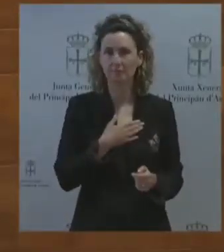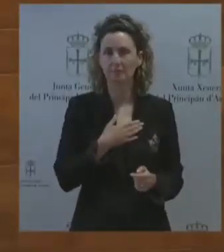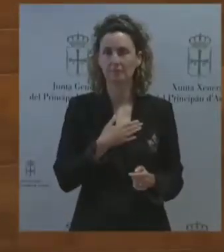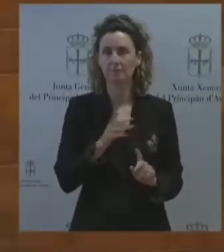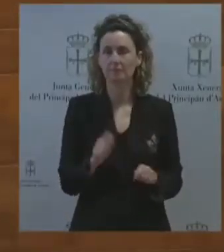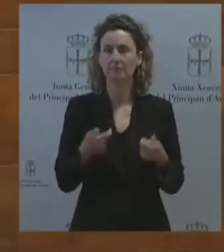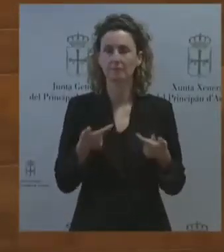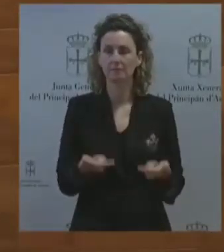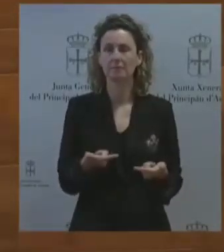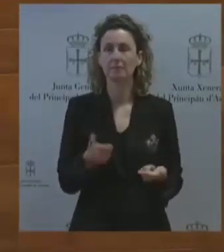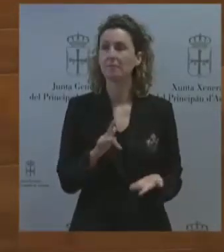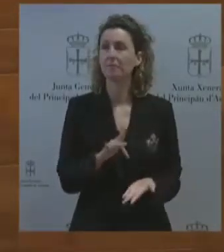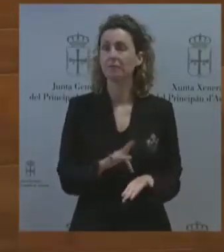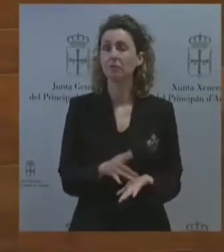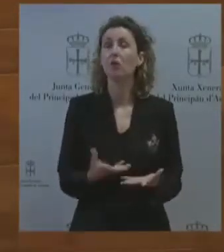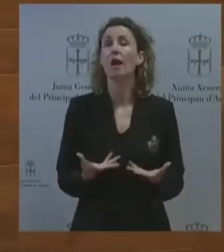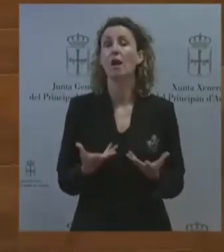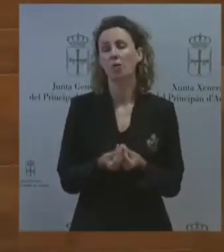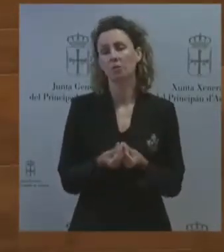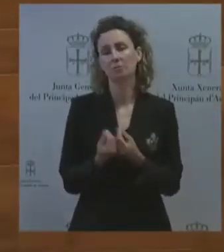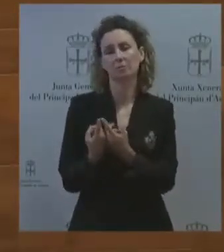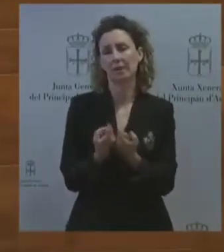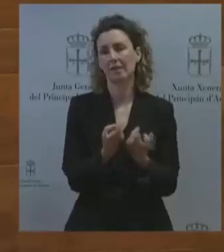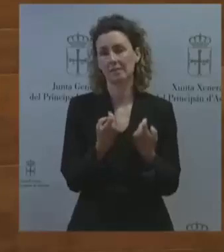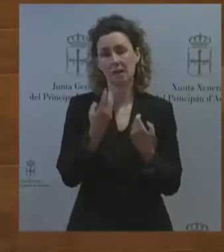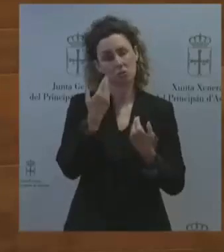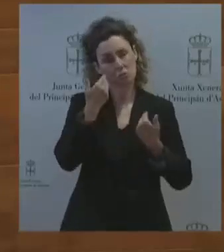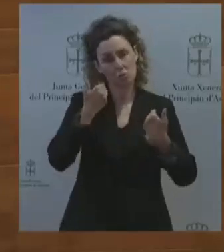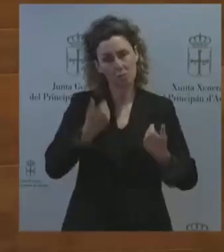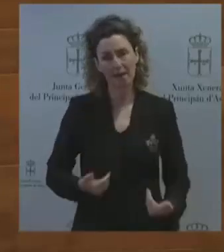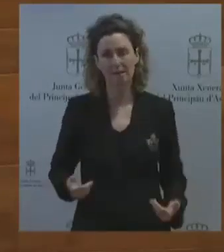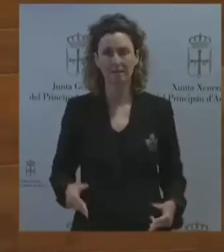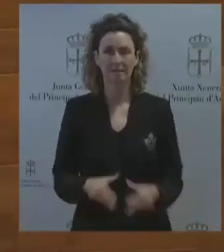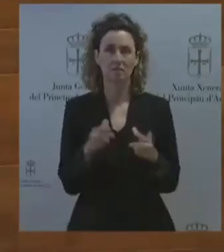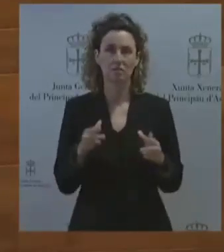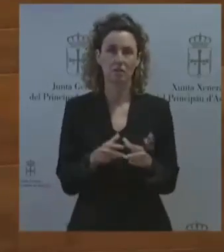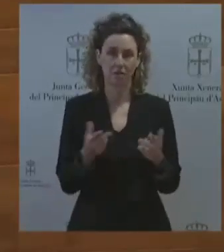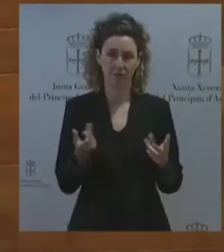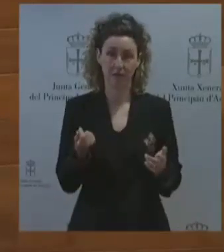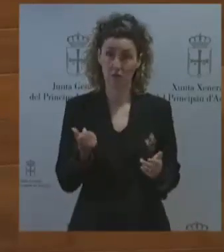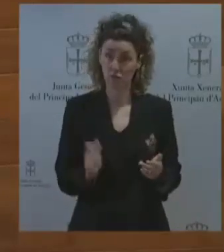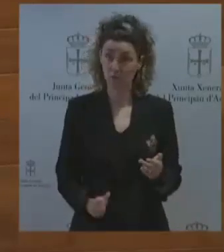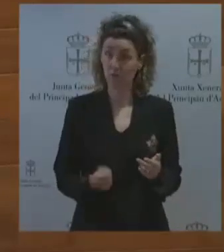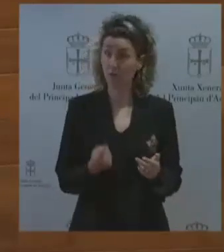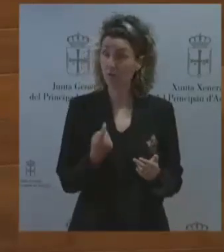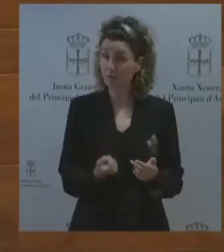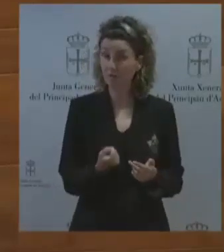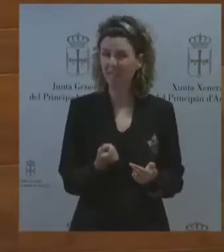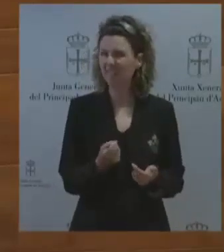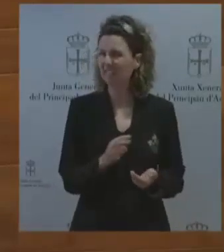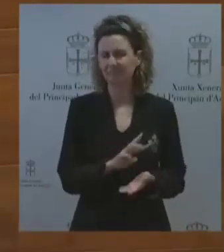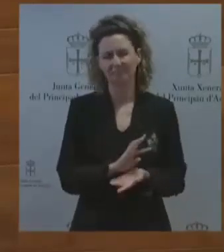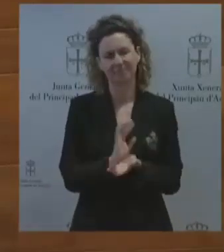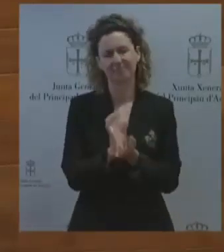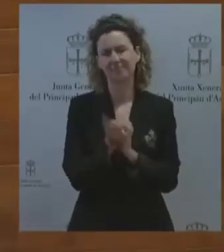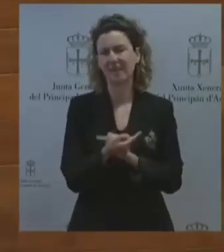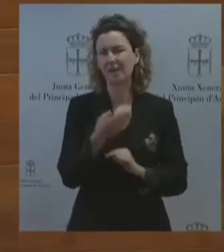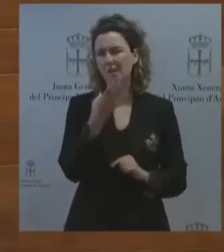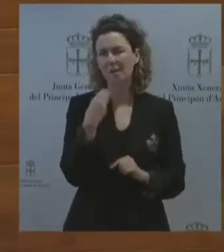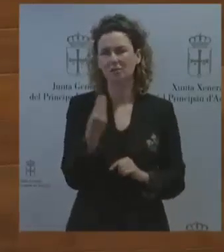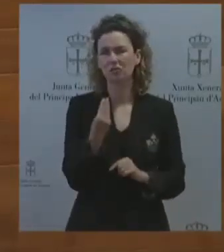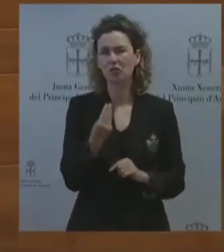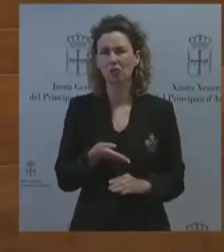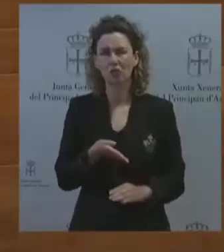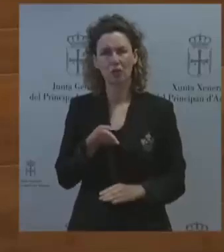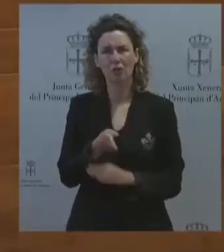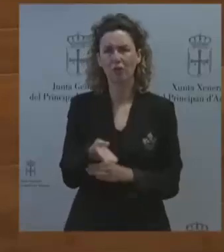necesidades humanas y sociales, al contrario de las élites y los políticos que no conocen ni pisan la tierra sobre la que pretenden legislar con la única